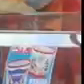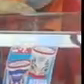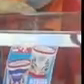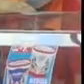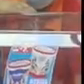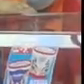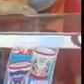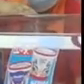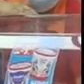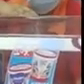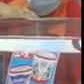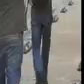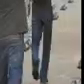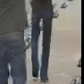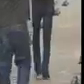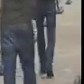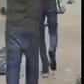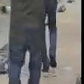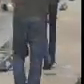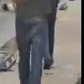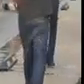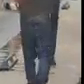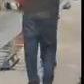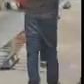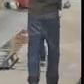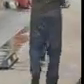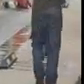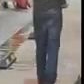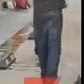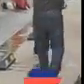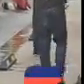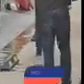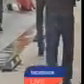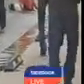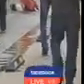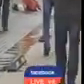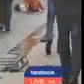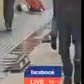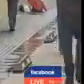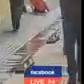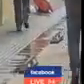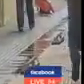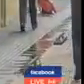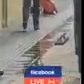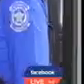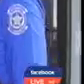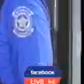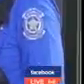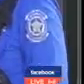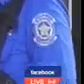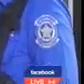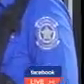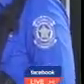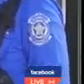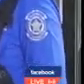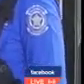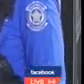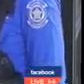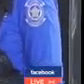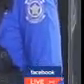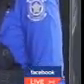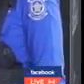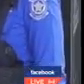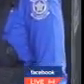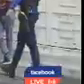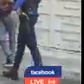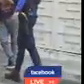El Cuerpo de Agentes Municipales de San Salvador verificó el cumplimiento de las medidas de bioseguridad en establecimientos del Centro Histórico y la circulación de